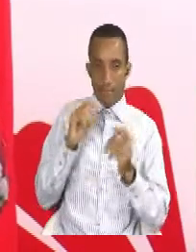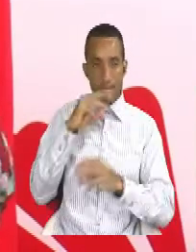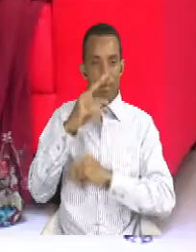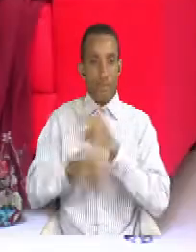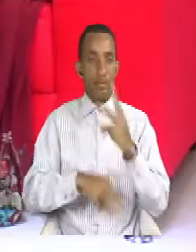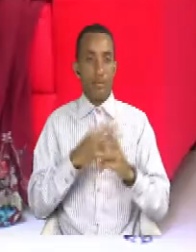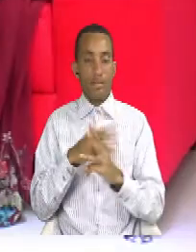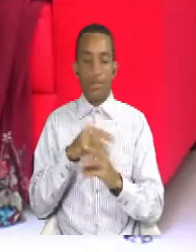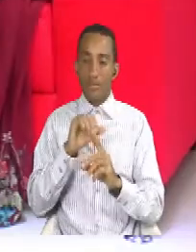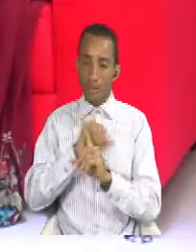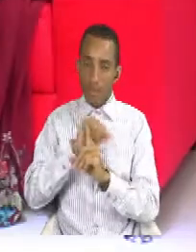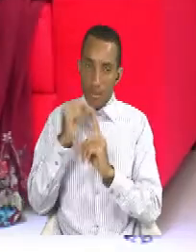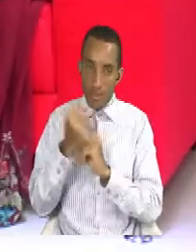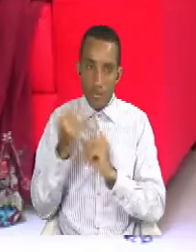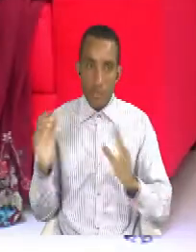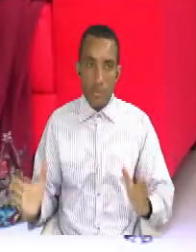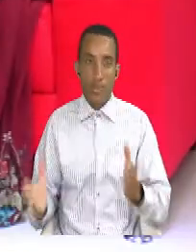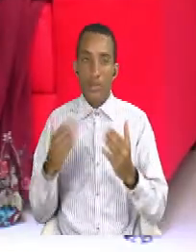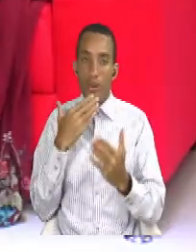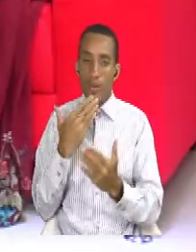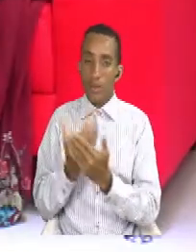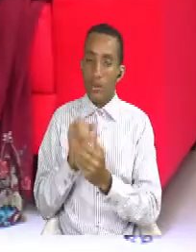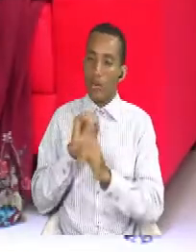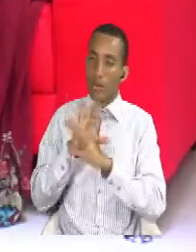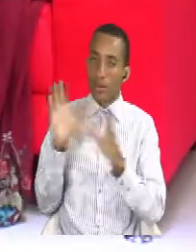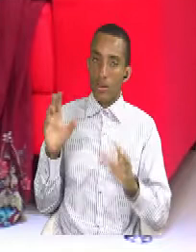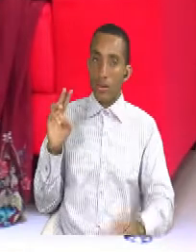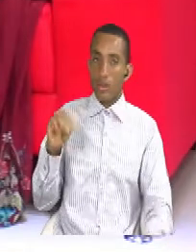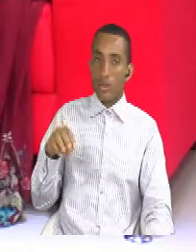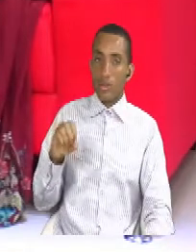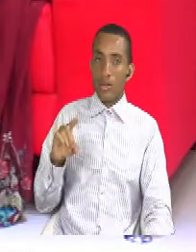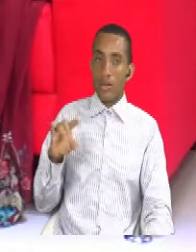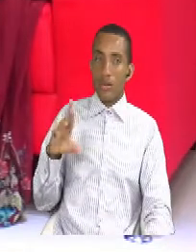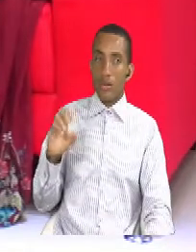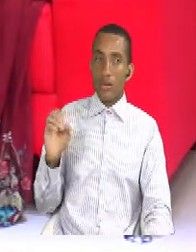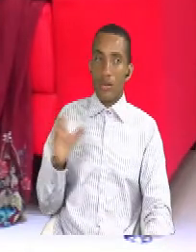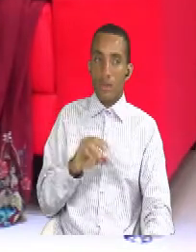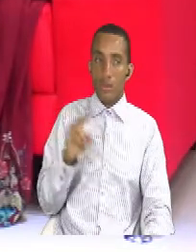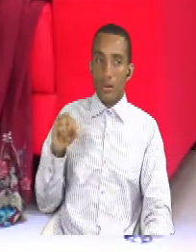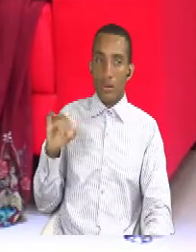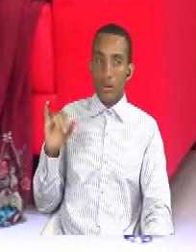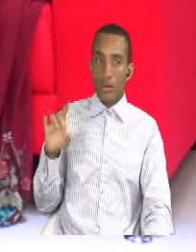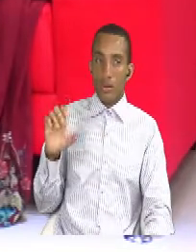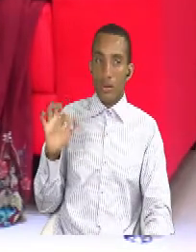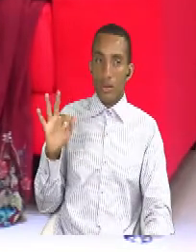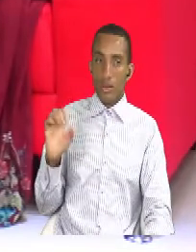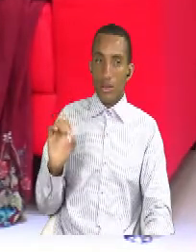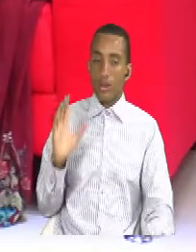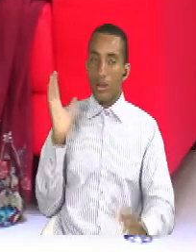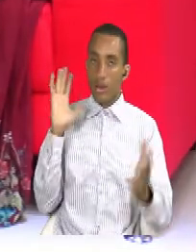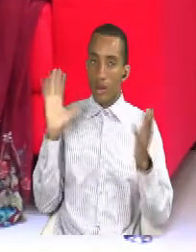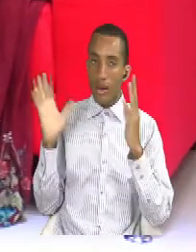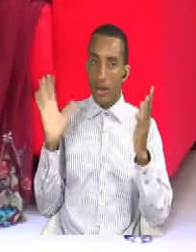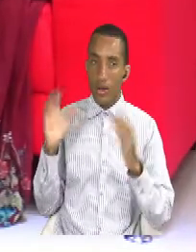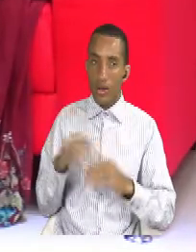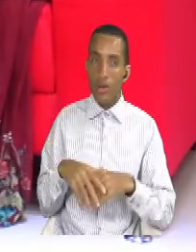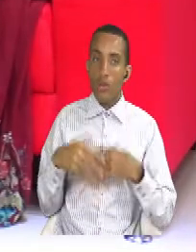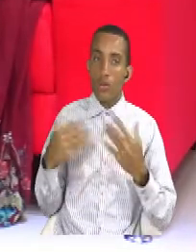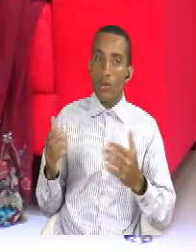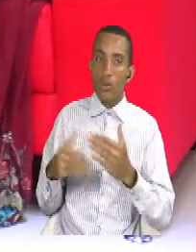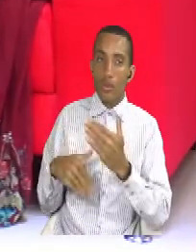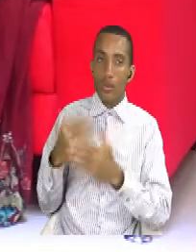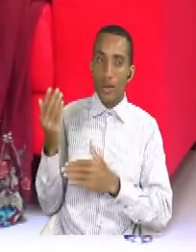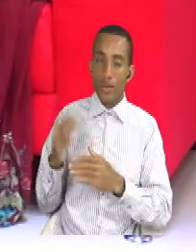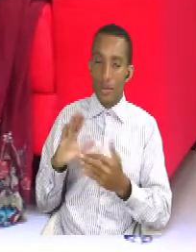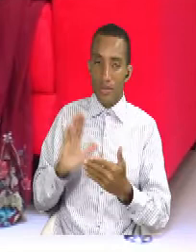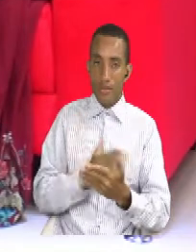sociedad. Buenos días, Mauro Nieto. Por aquí me encuentro con Mauro. Vamos a empezar hablando con Mauro y cómo Mauro inicia en la